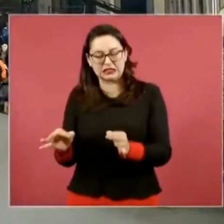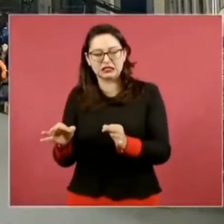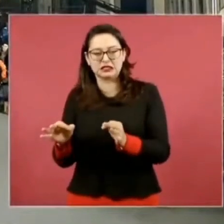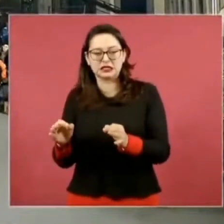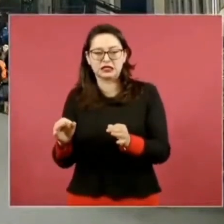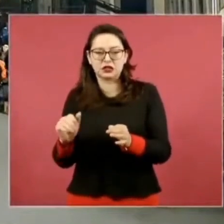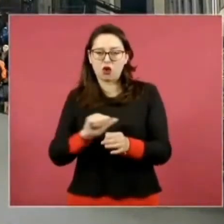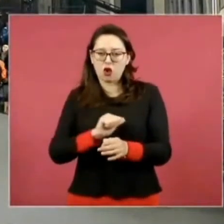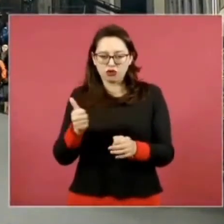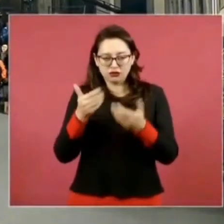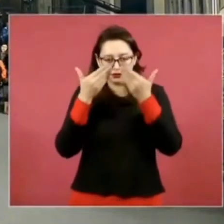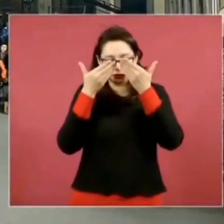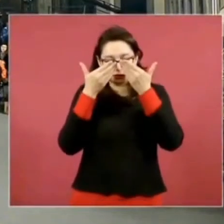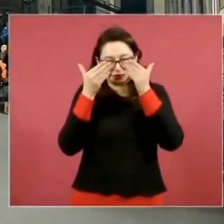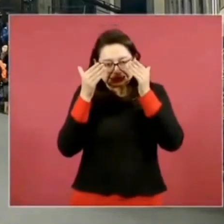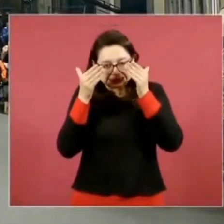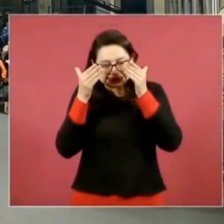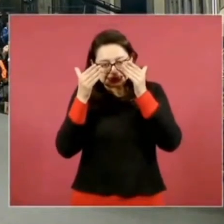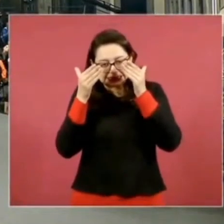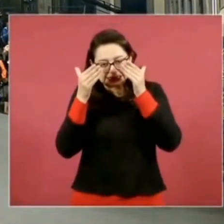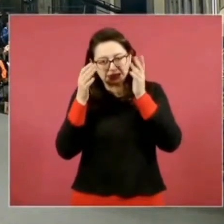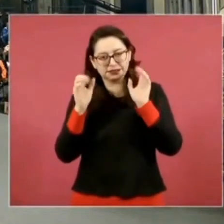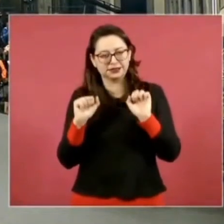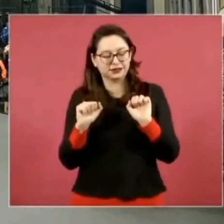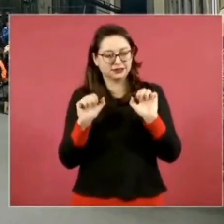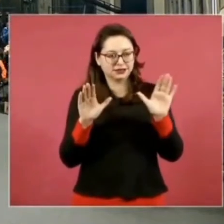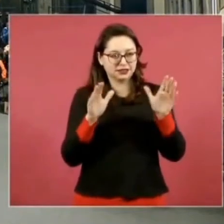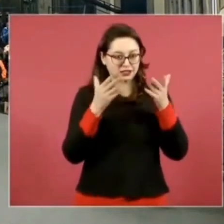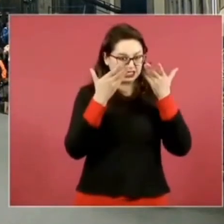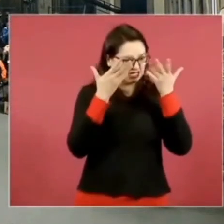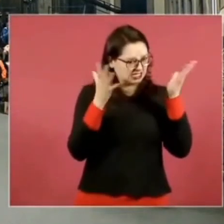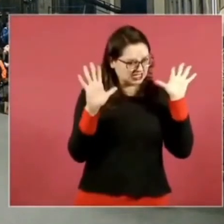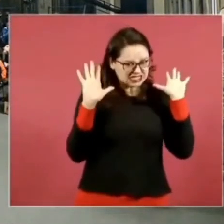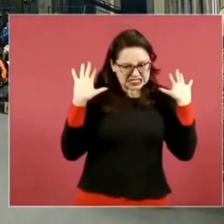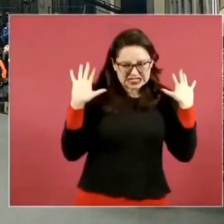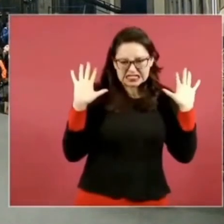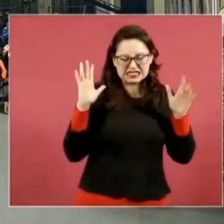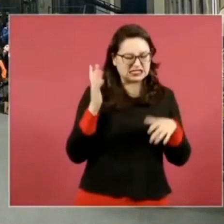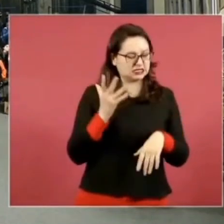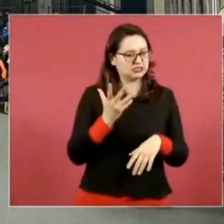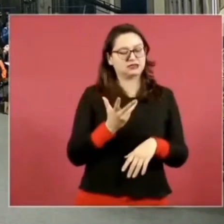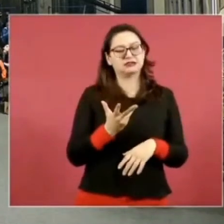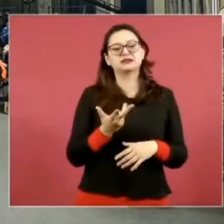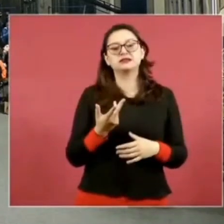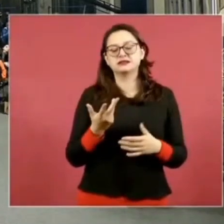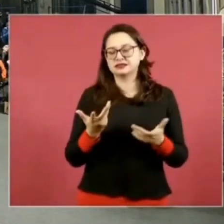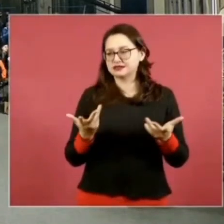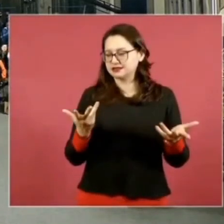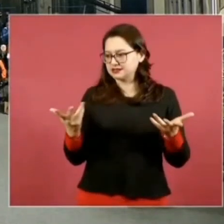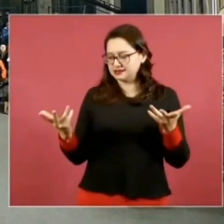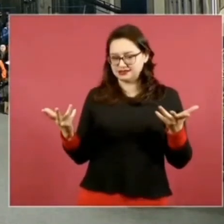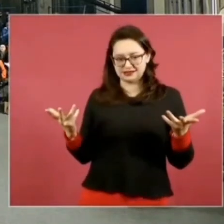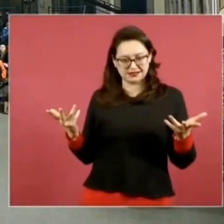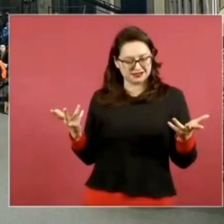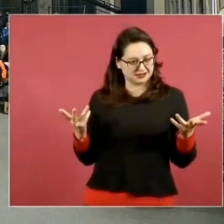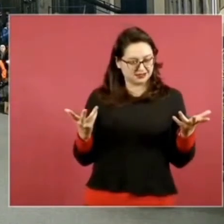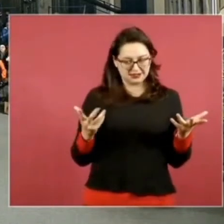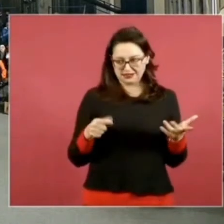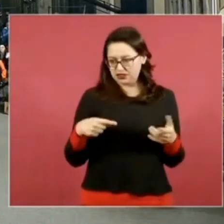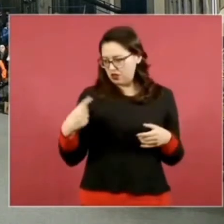moderados y liberales radicales. Entonces, como Monfort tenía una